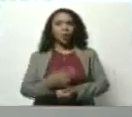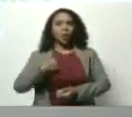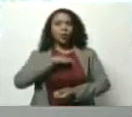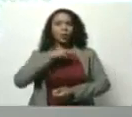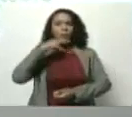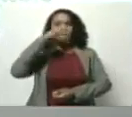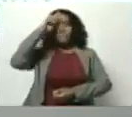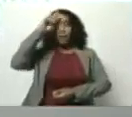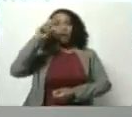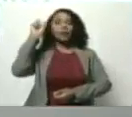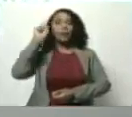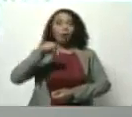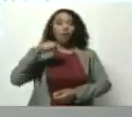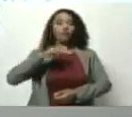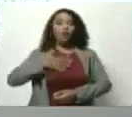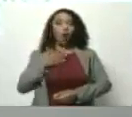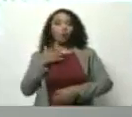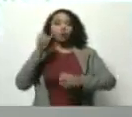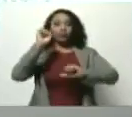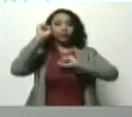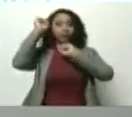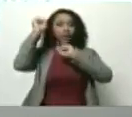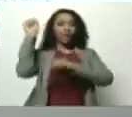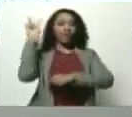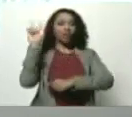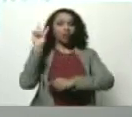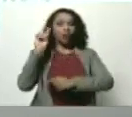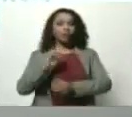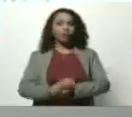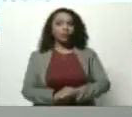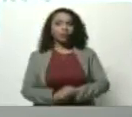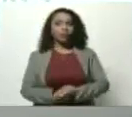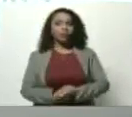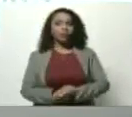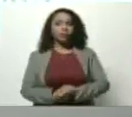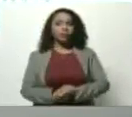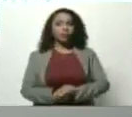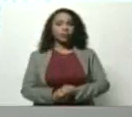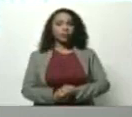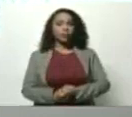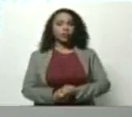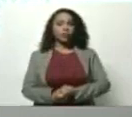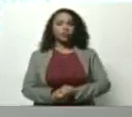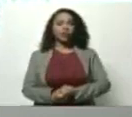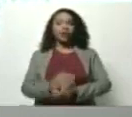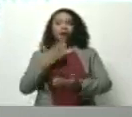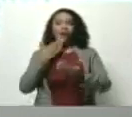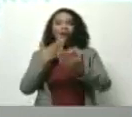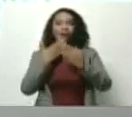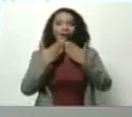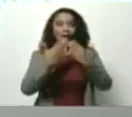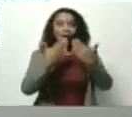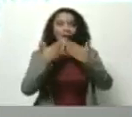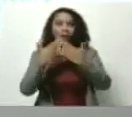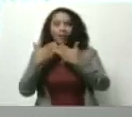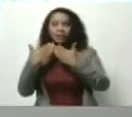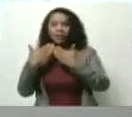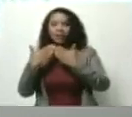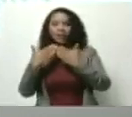padre también fue un héroe de venezuela lo hizo lucir su excelencia mucho muchísimas gracias